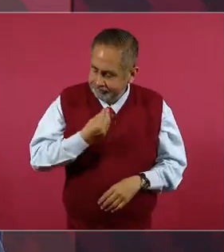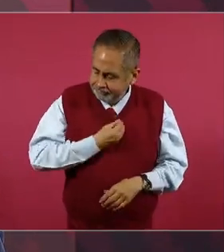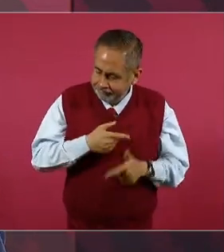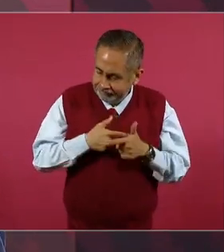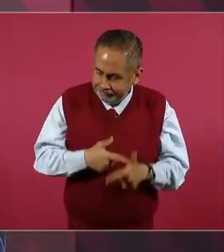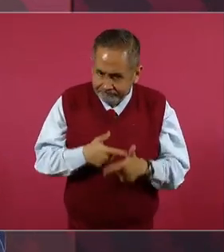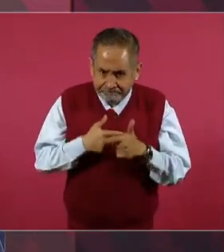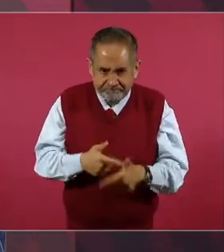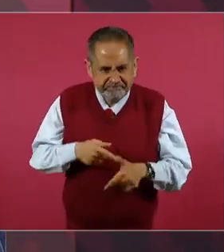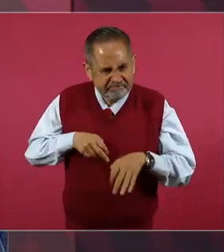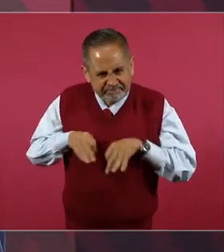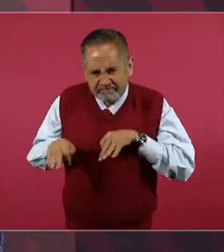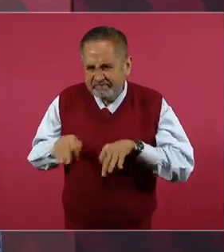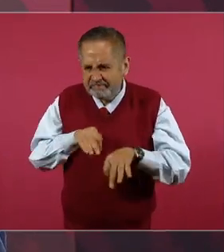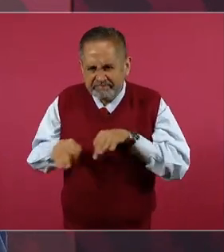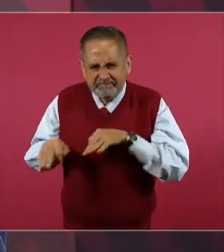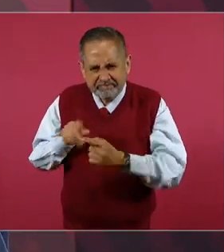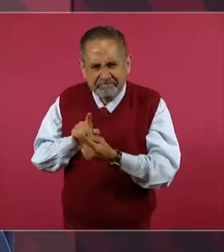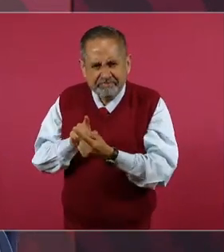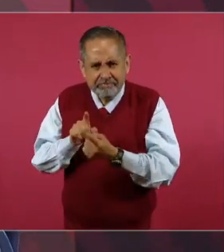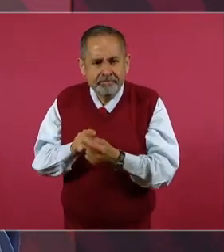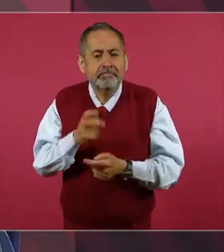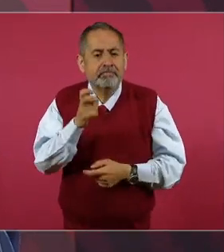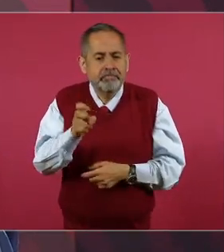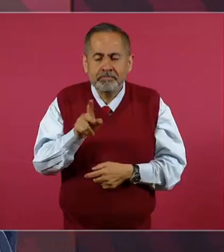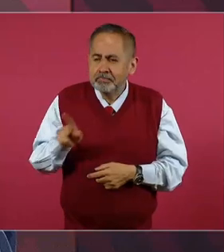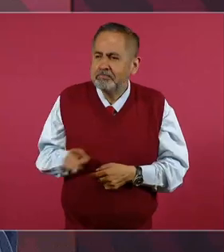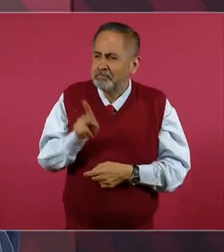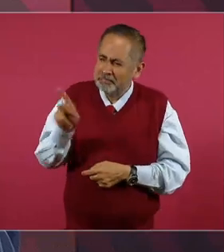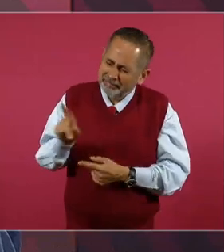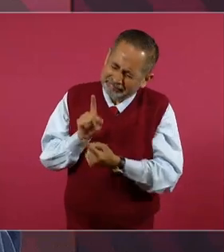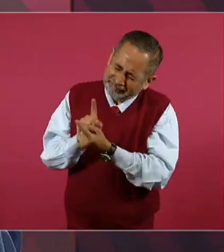a trabajar. Por eso hablo de los pueblos.